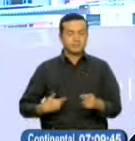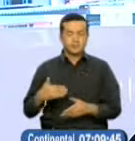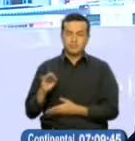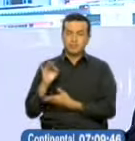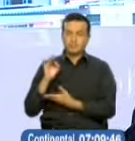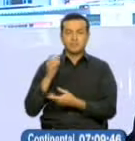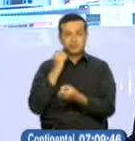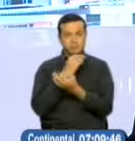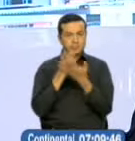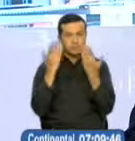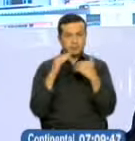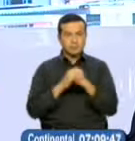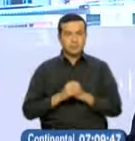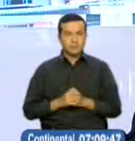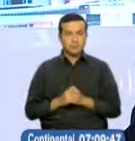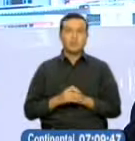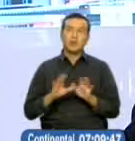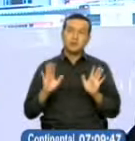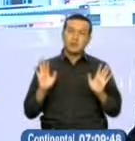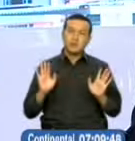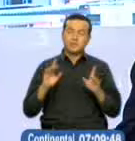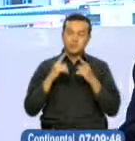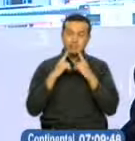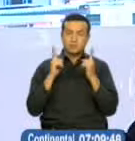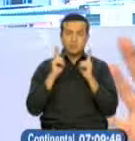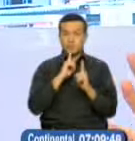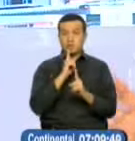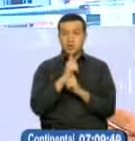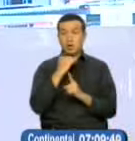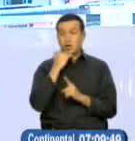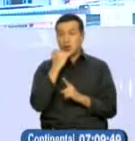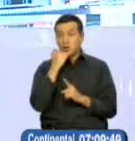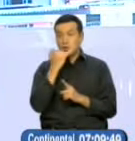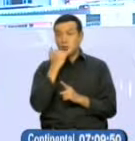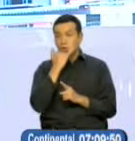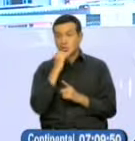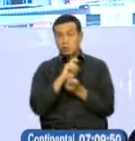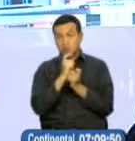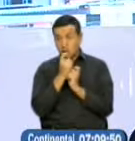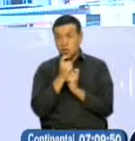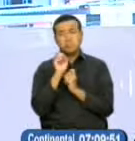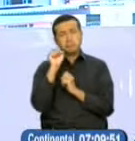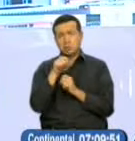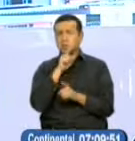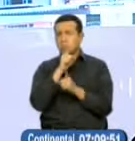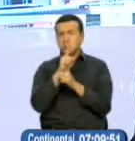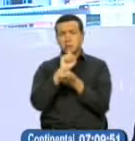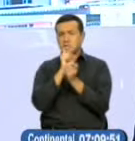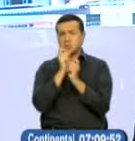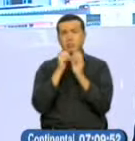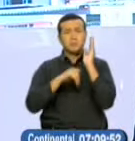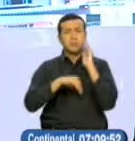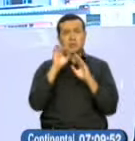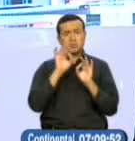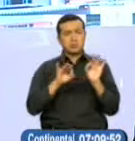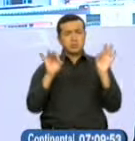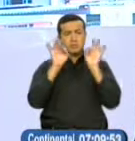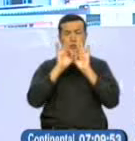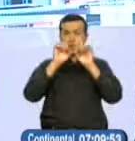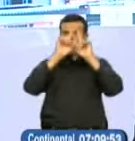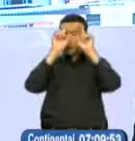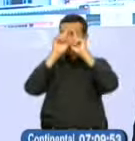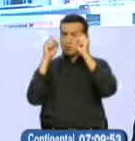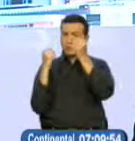ha mencionado. Él dice, bueno, si hay algo que cambiar, obviamente vamos a cambiarlo, sobre todo en mejora para la actividad